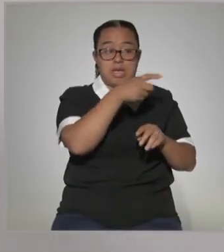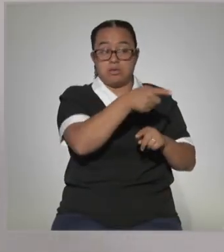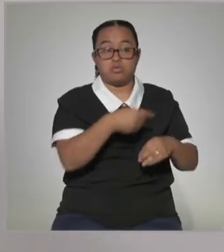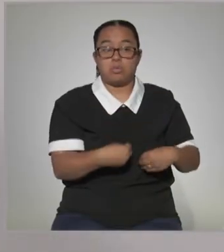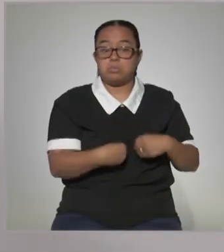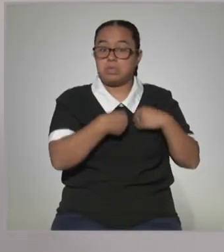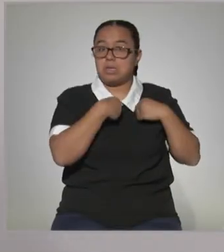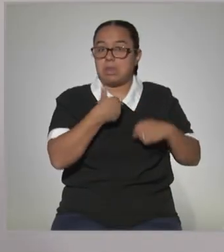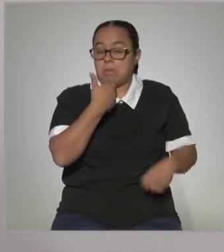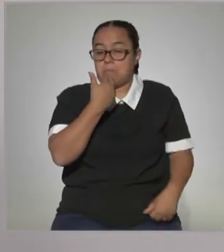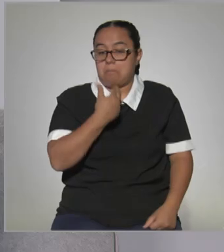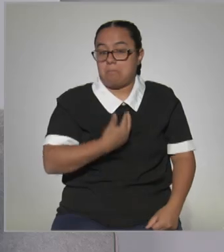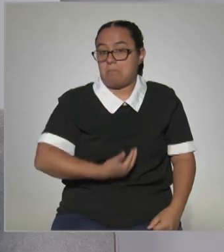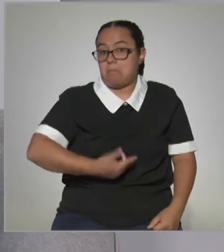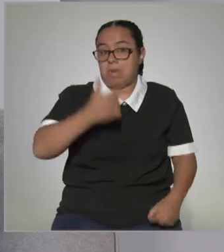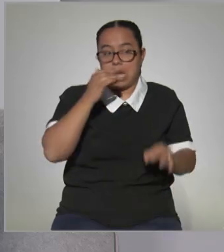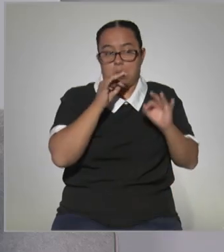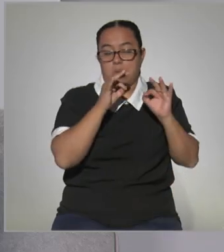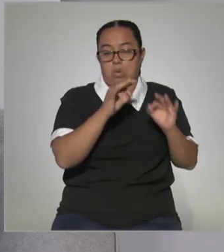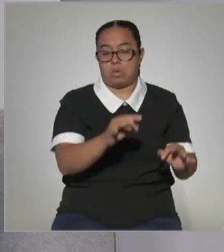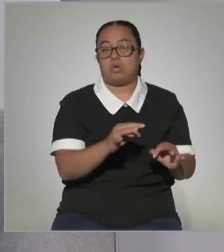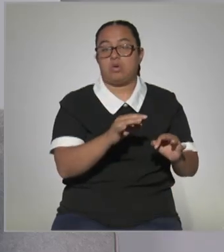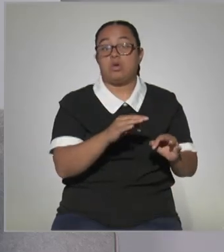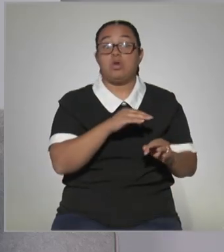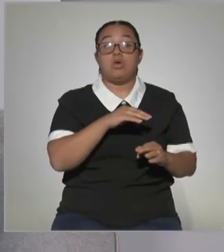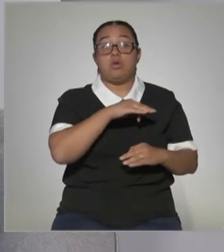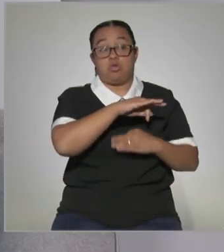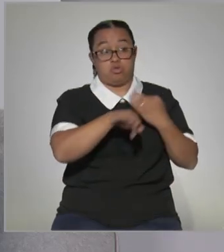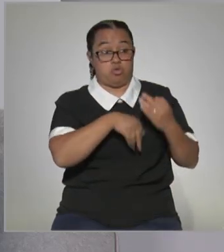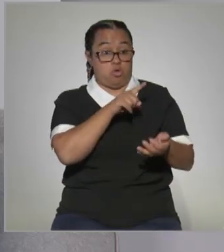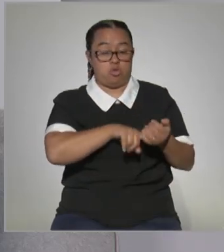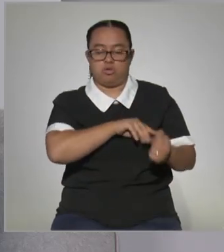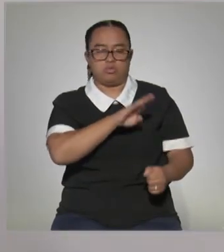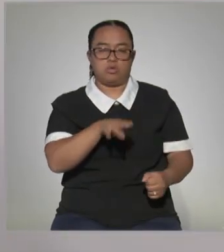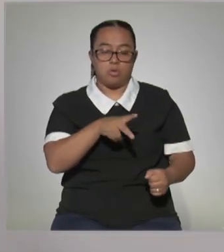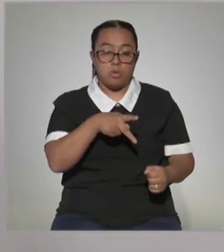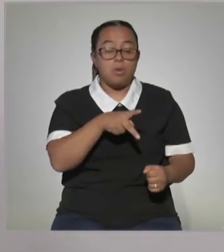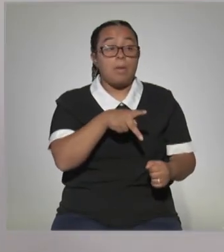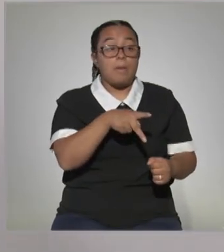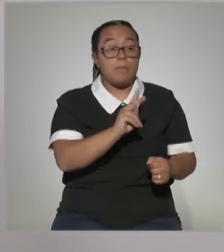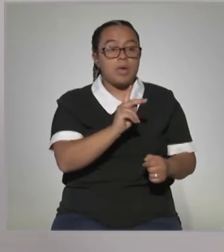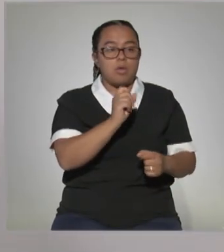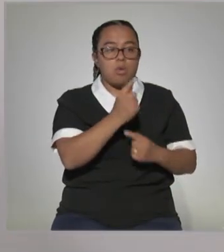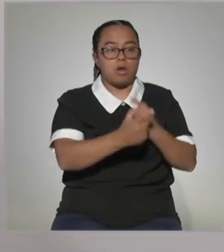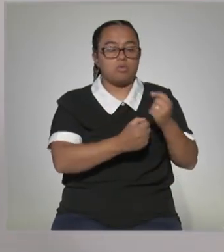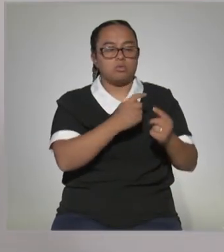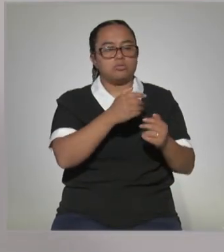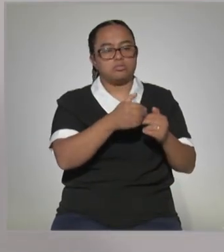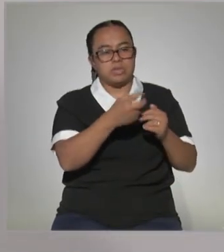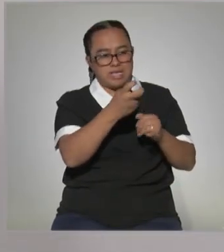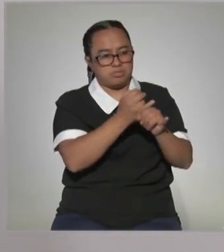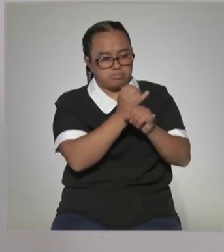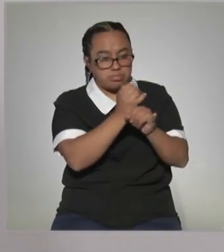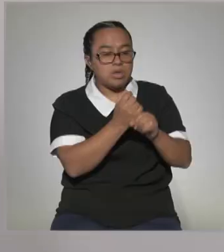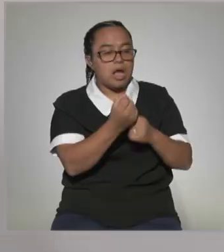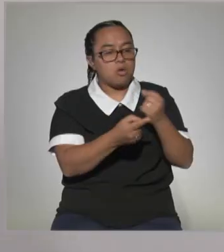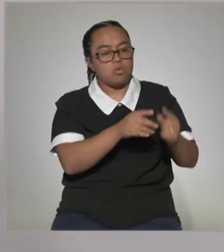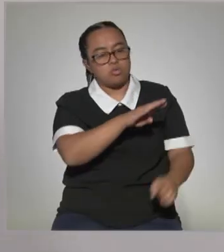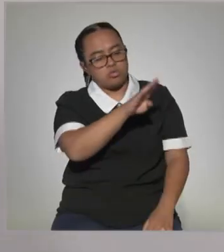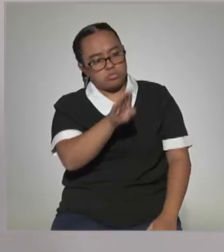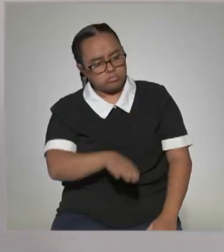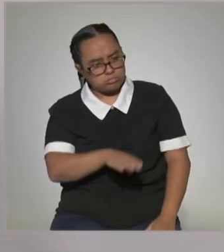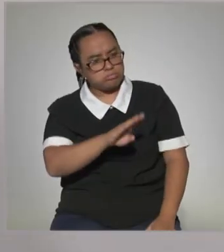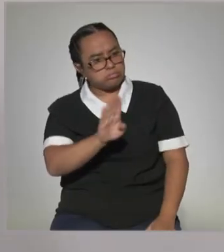mejor calidad y mucho más, no todos se murieron, pero en el camino algunos murieron y hubo más